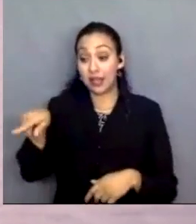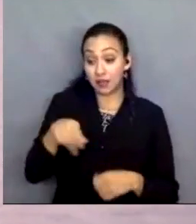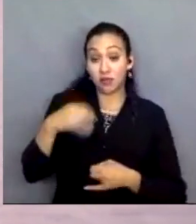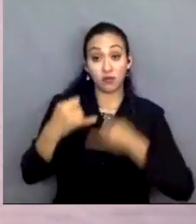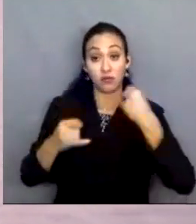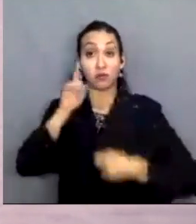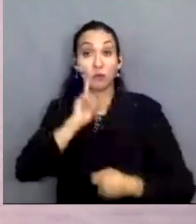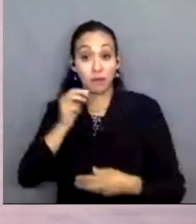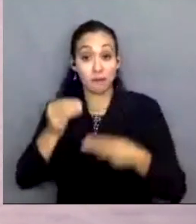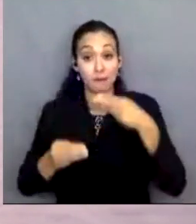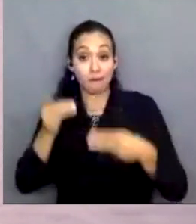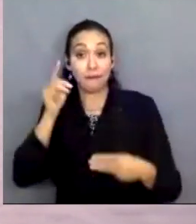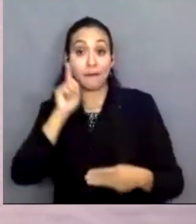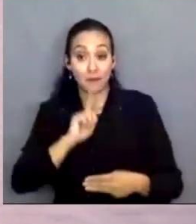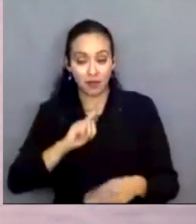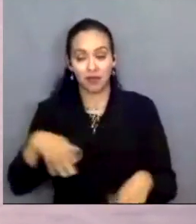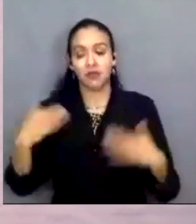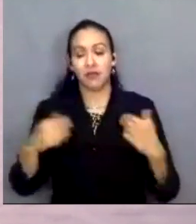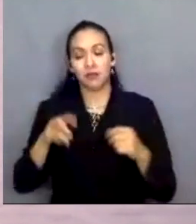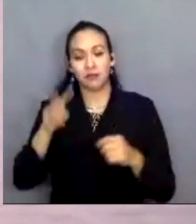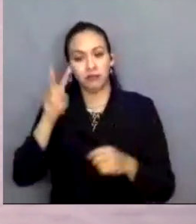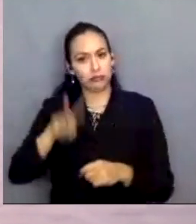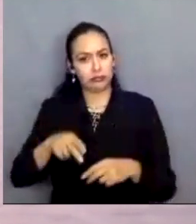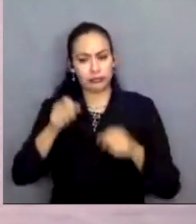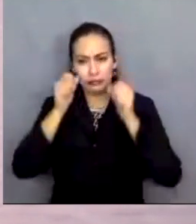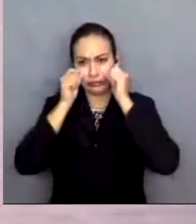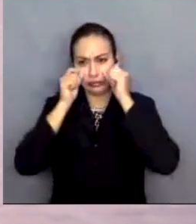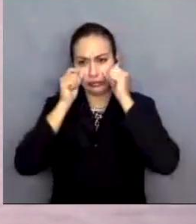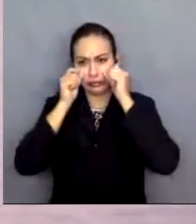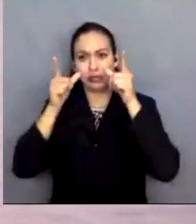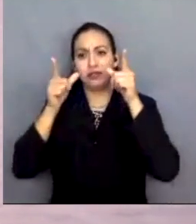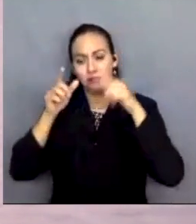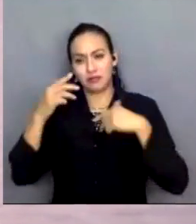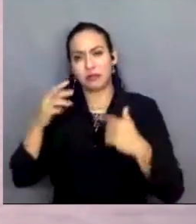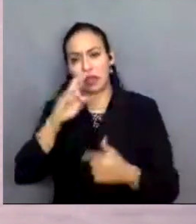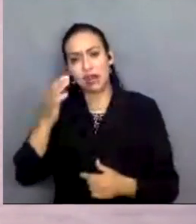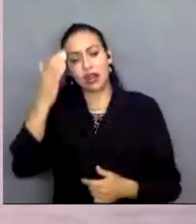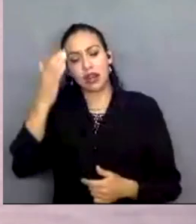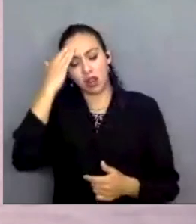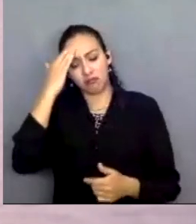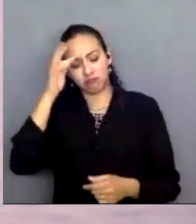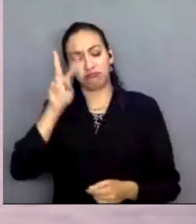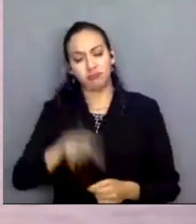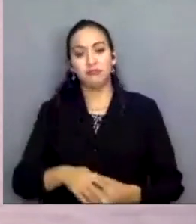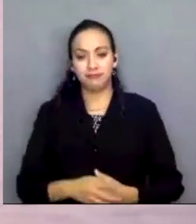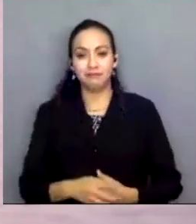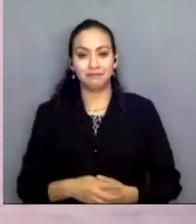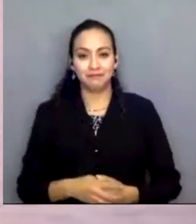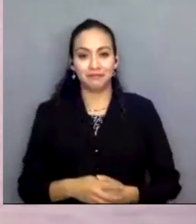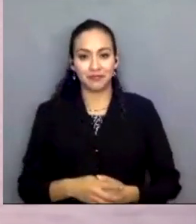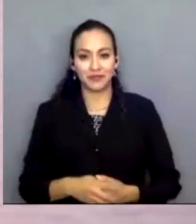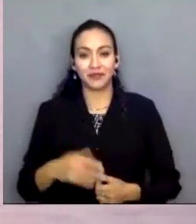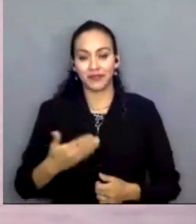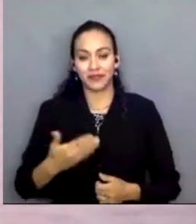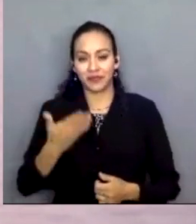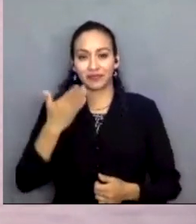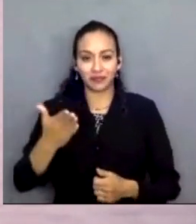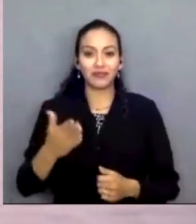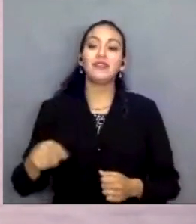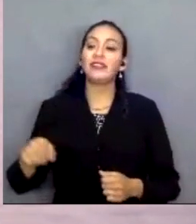magistradas, de verdad, mi reconocimiento sincero. como dije la